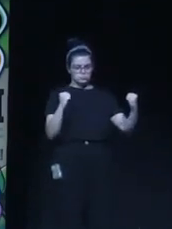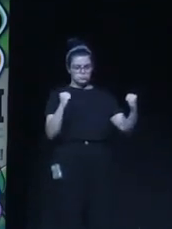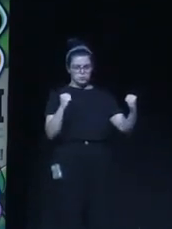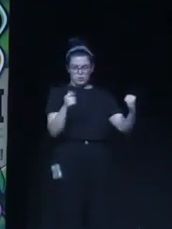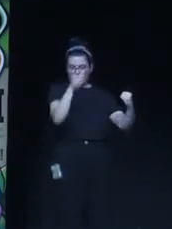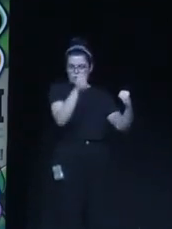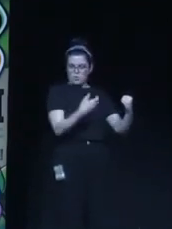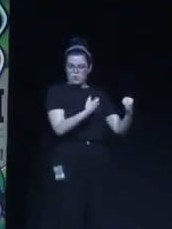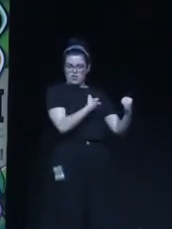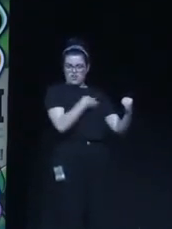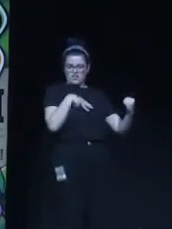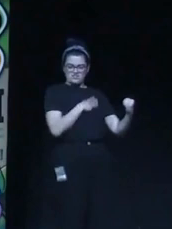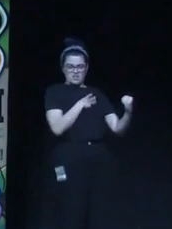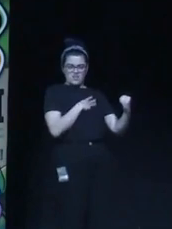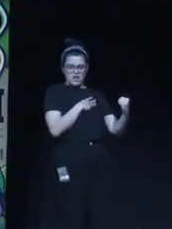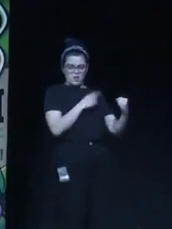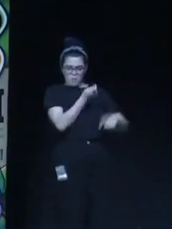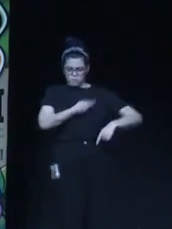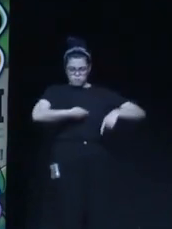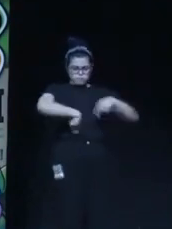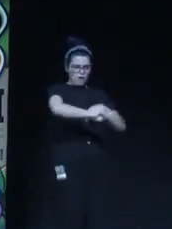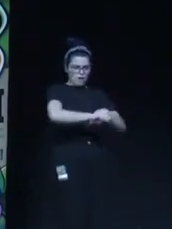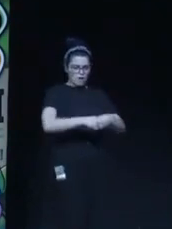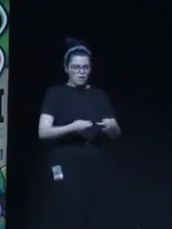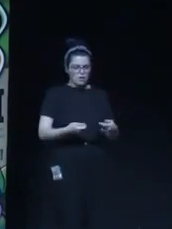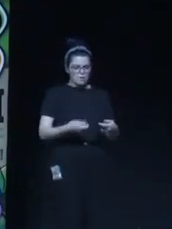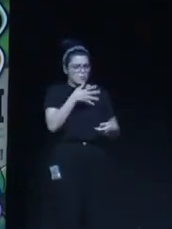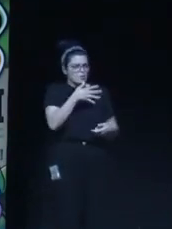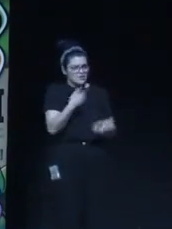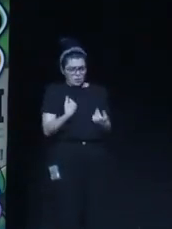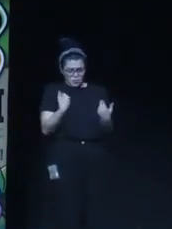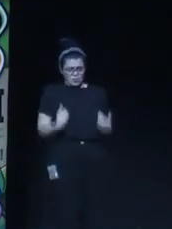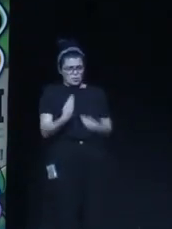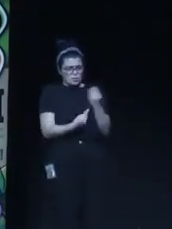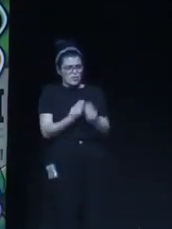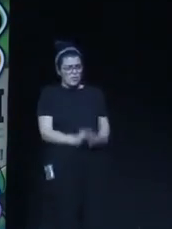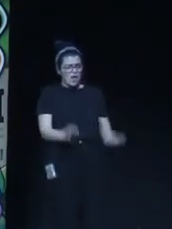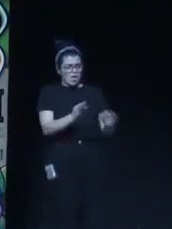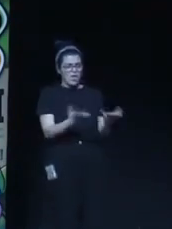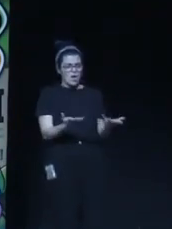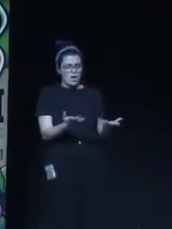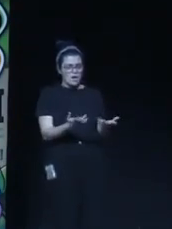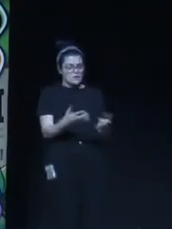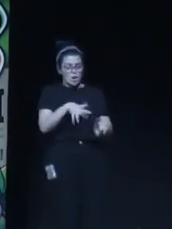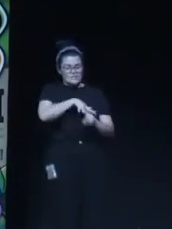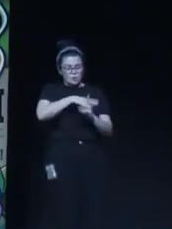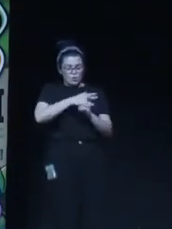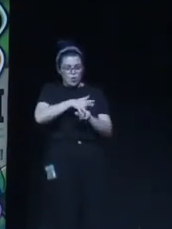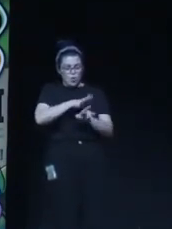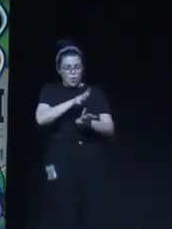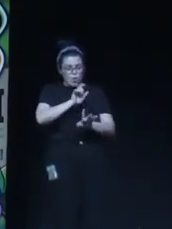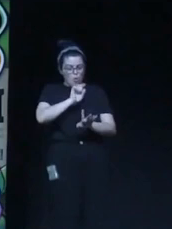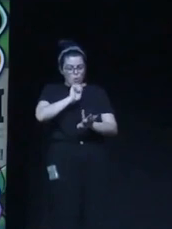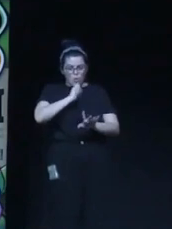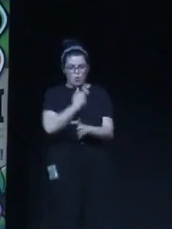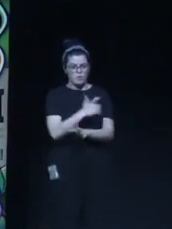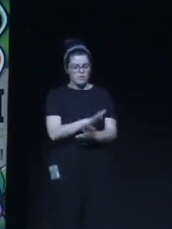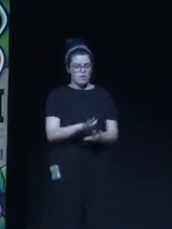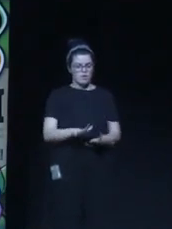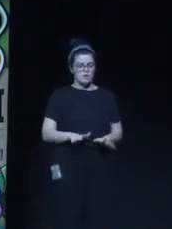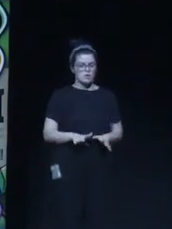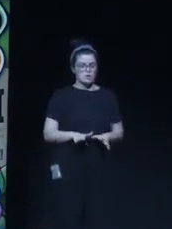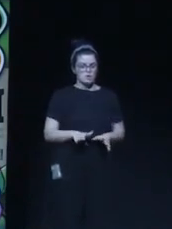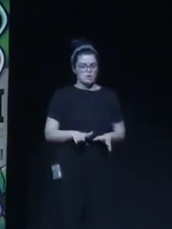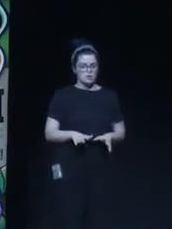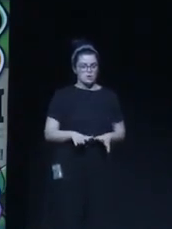Y dice, ¿pero por qué si no estamos haciendo nada? Y aquello era brutal. O sea, no os podéis imaginar lo gigantes